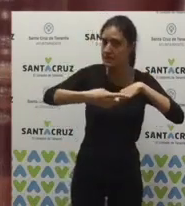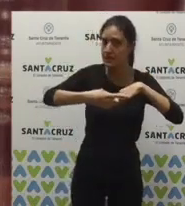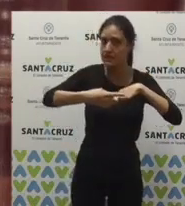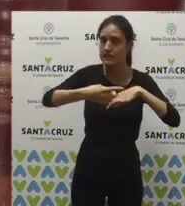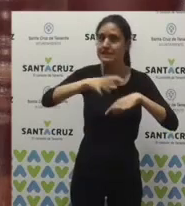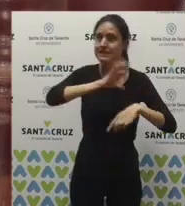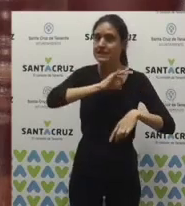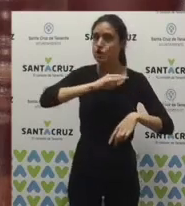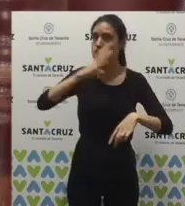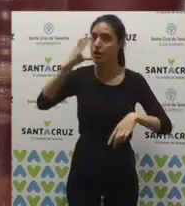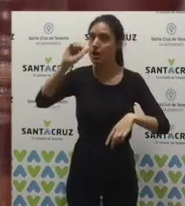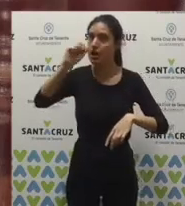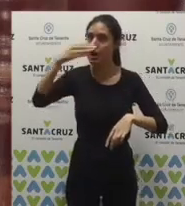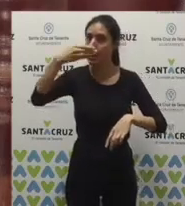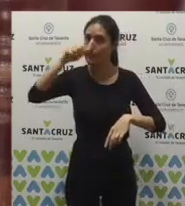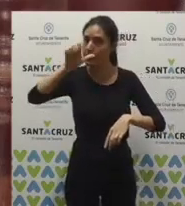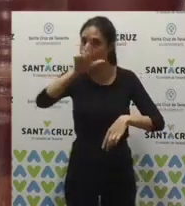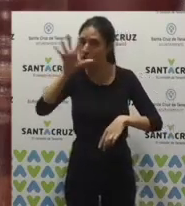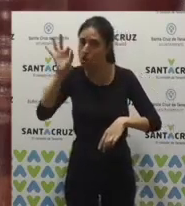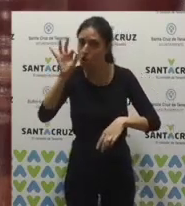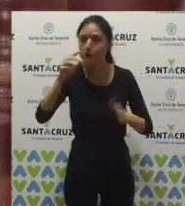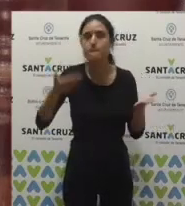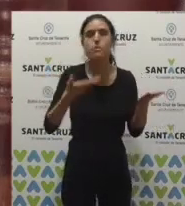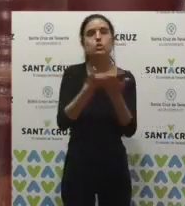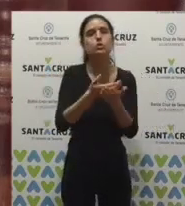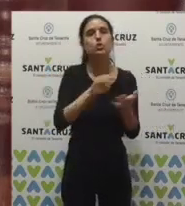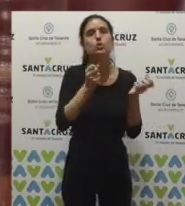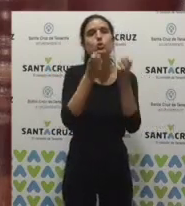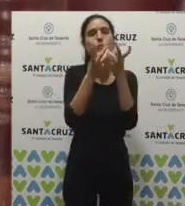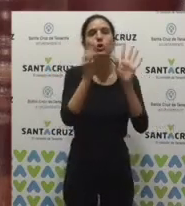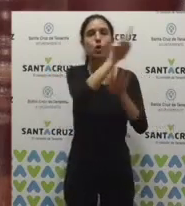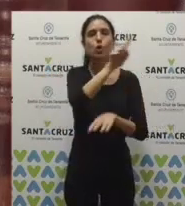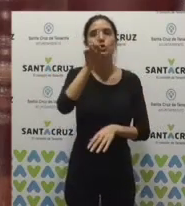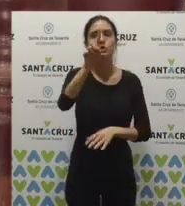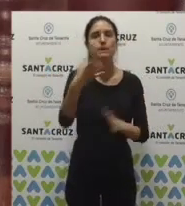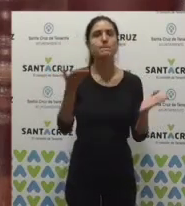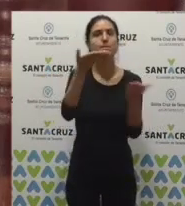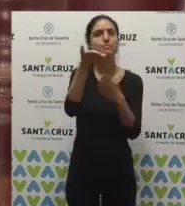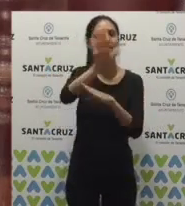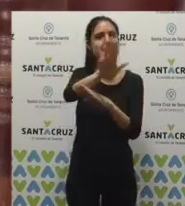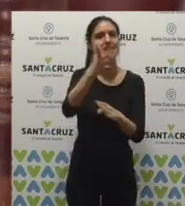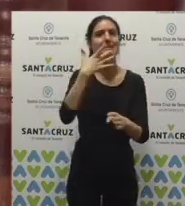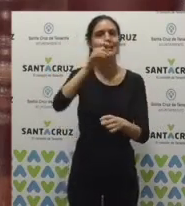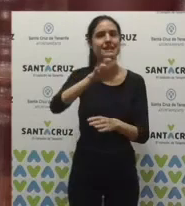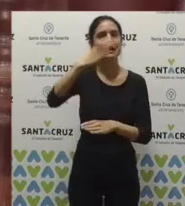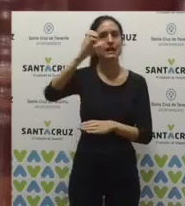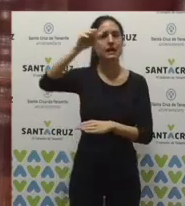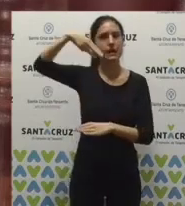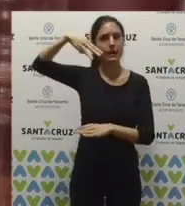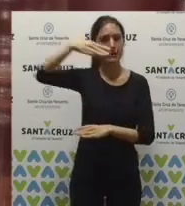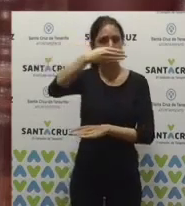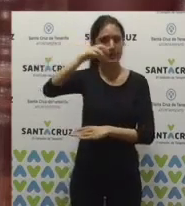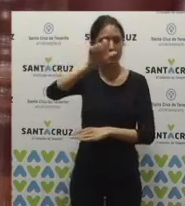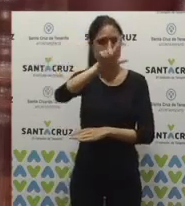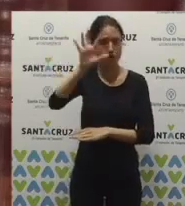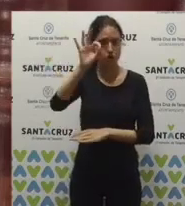emoción número 11 que presenta don juan alfonso cabello mesa concejal del grupo colisión que aparece para el relanzamiento de